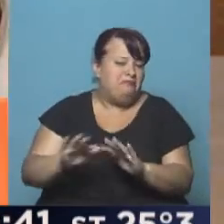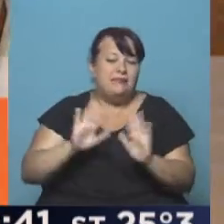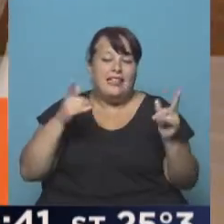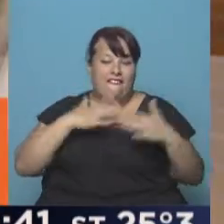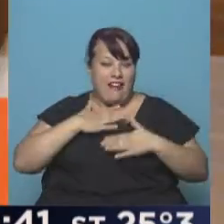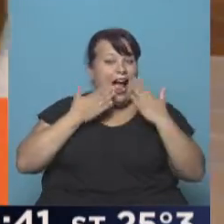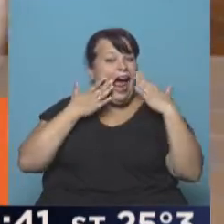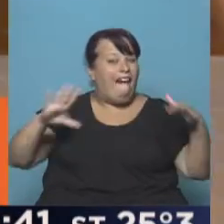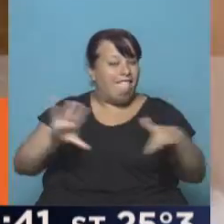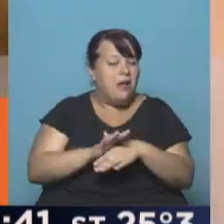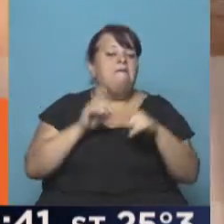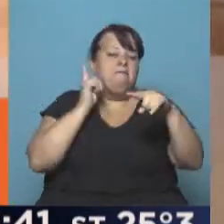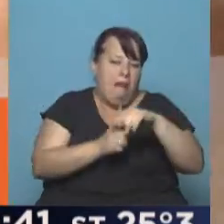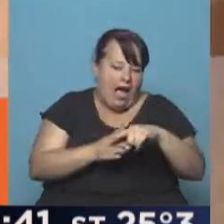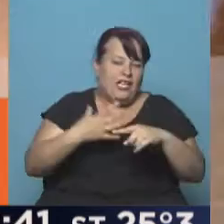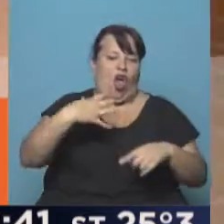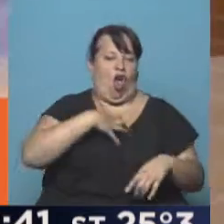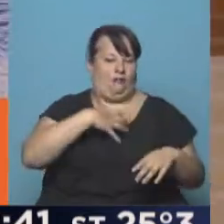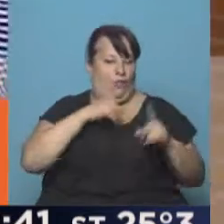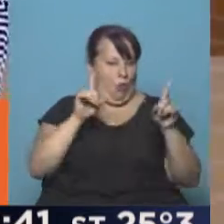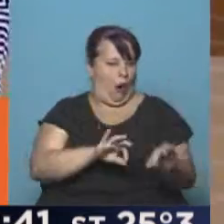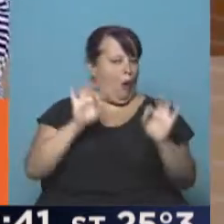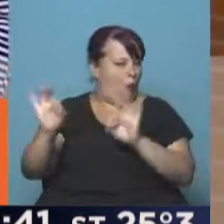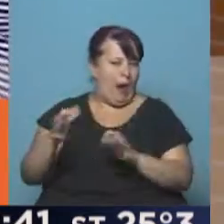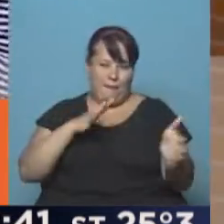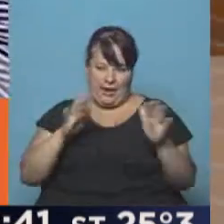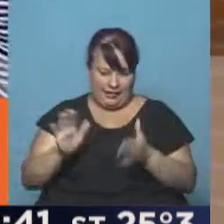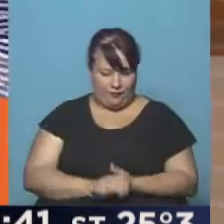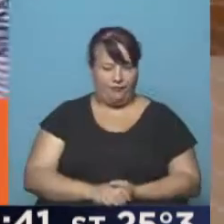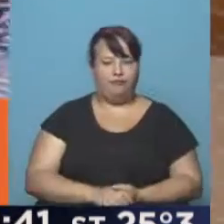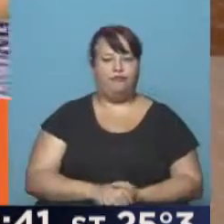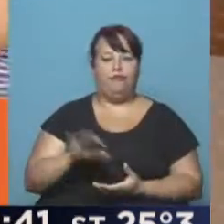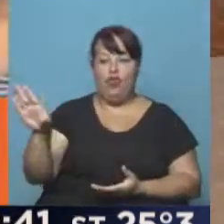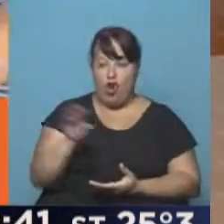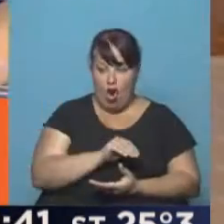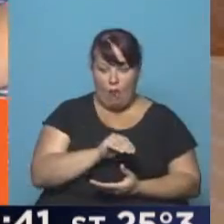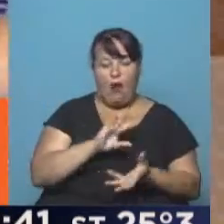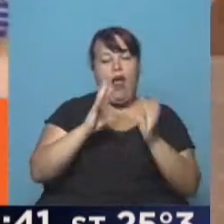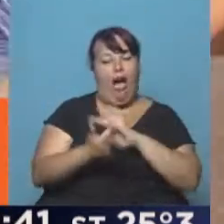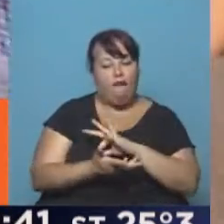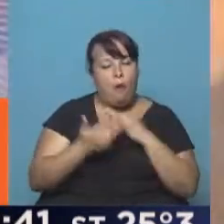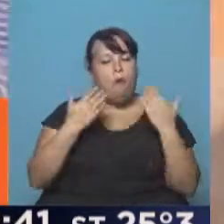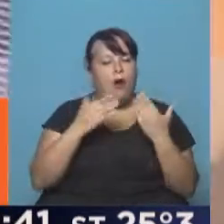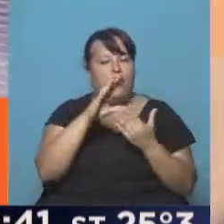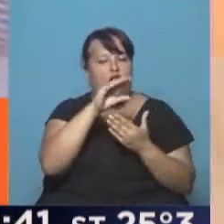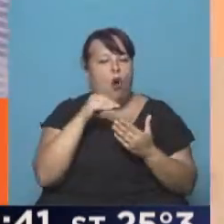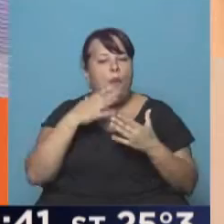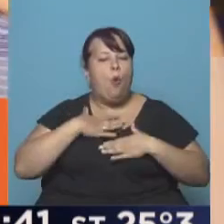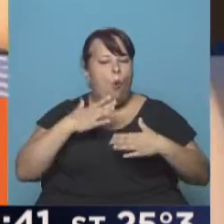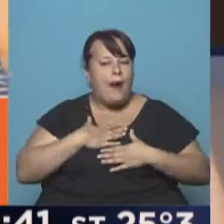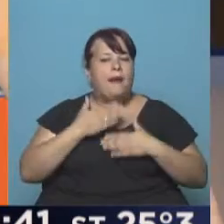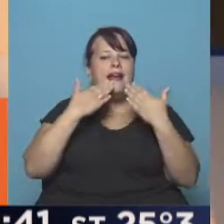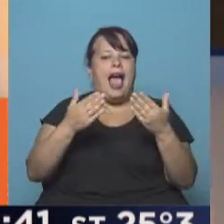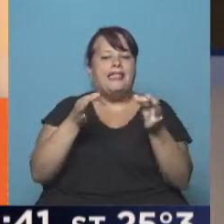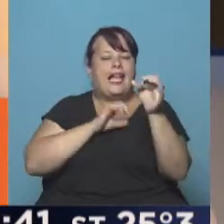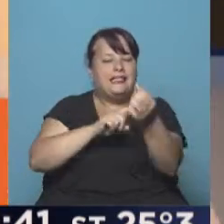físicamente va a ser igual sino que conductualmente va a ser muy parecido la clonación es un método que permite replicar un organismo a partir del